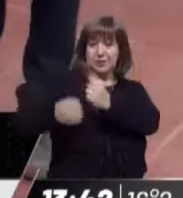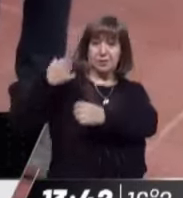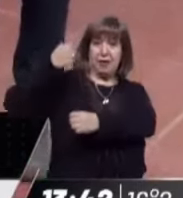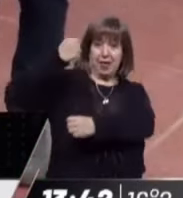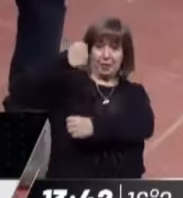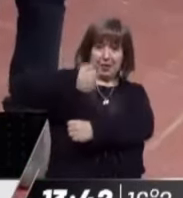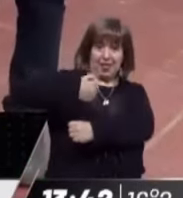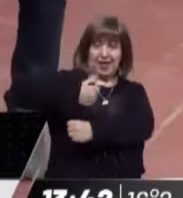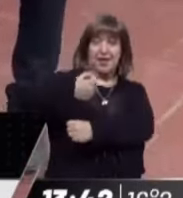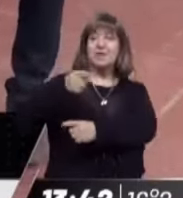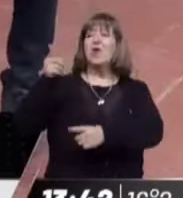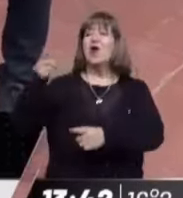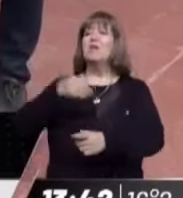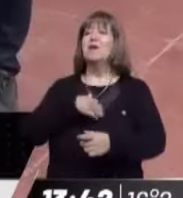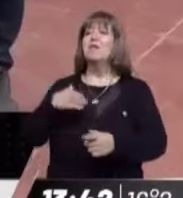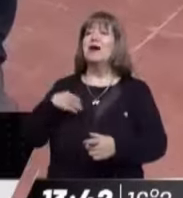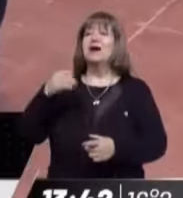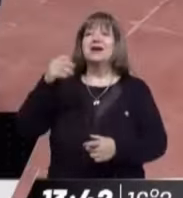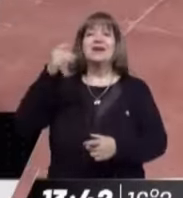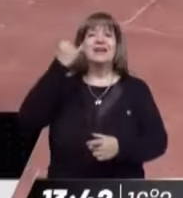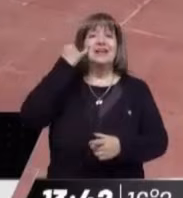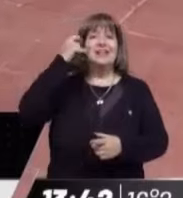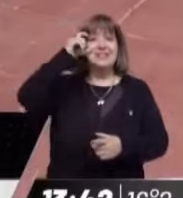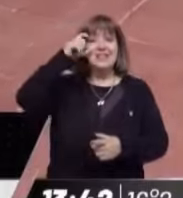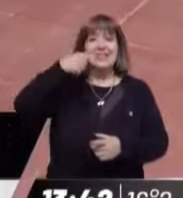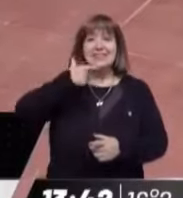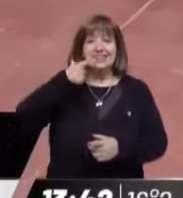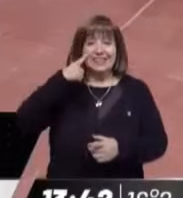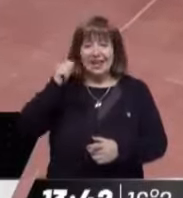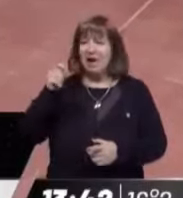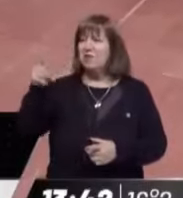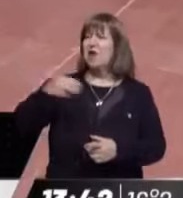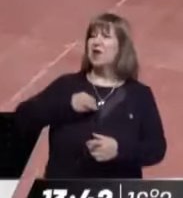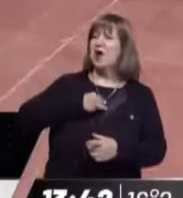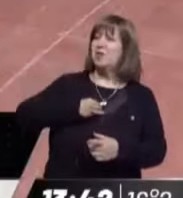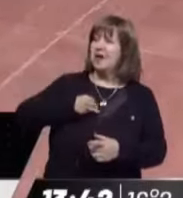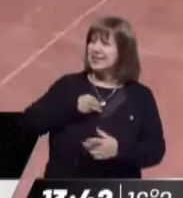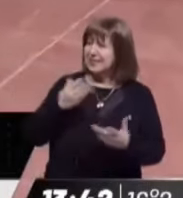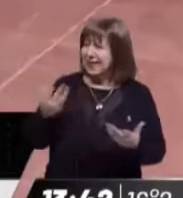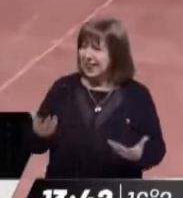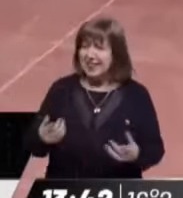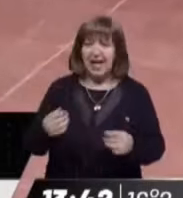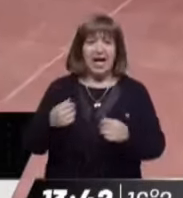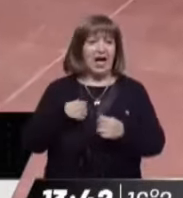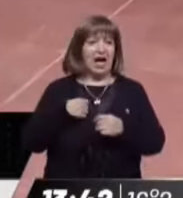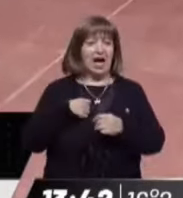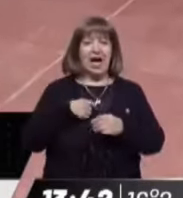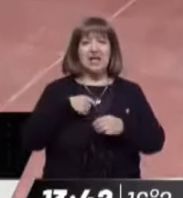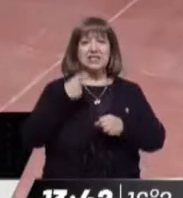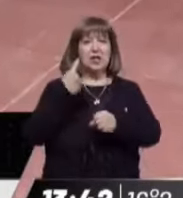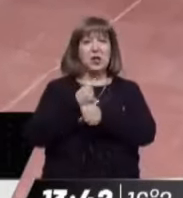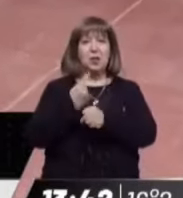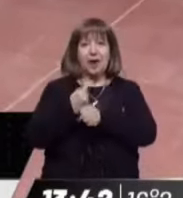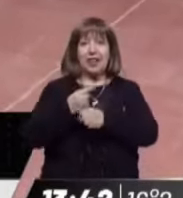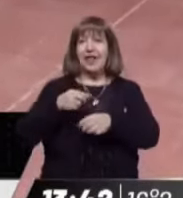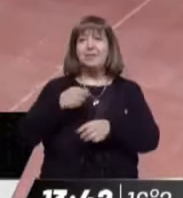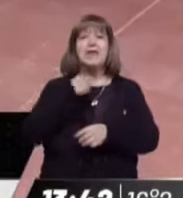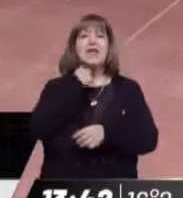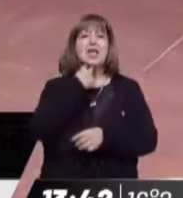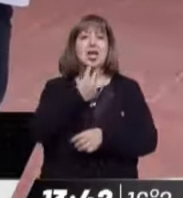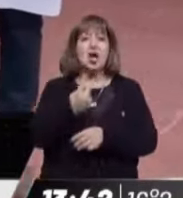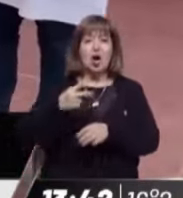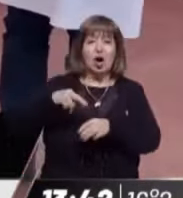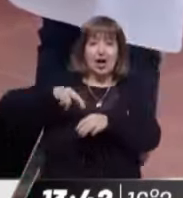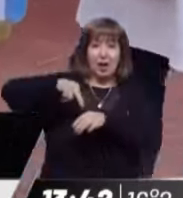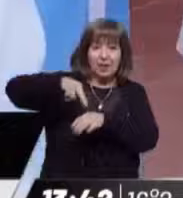sentís? Orgullosa, obvio. Me imagino que un chico con discapacidad, digo, sí. que no camina de chiquitito, sí. debe tener una complicación aparte. Ahora,